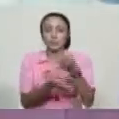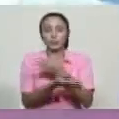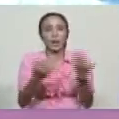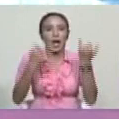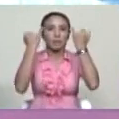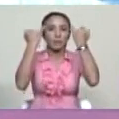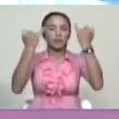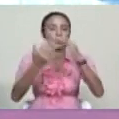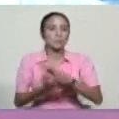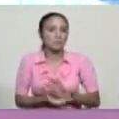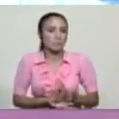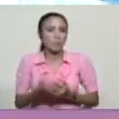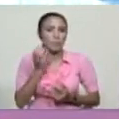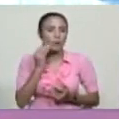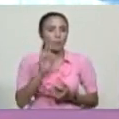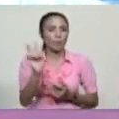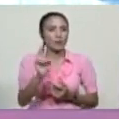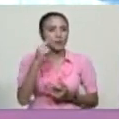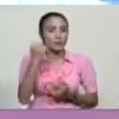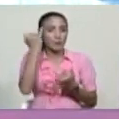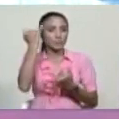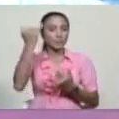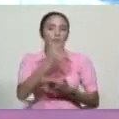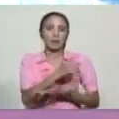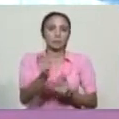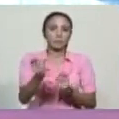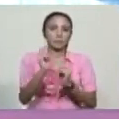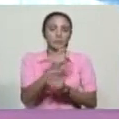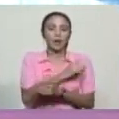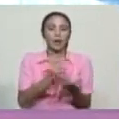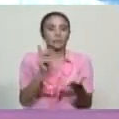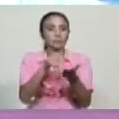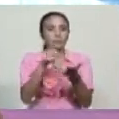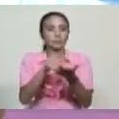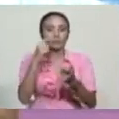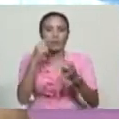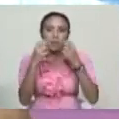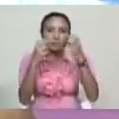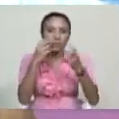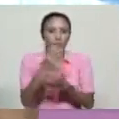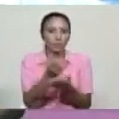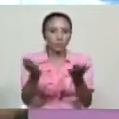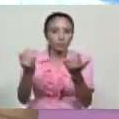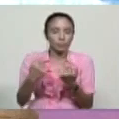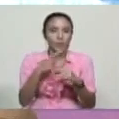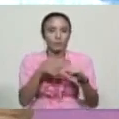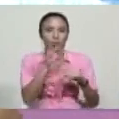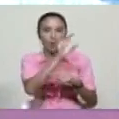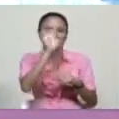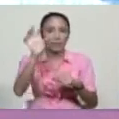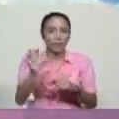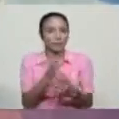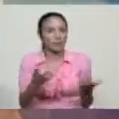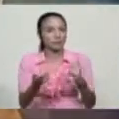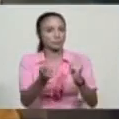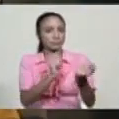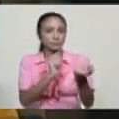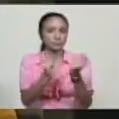acogiendo Venezuela a esta iniciativa. Y han sido jornadas de debate y reflexión sumamente interesantes,